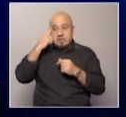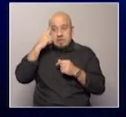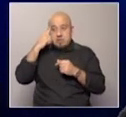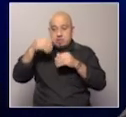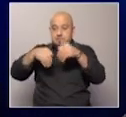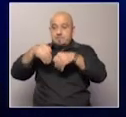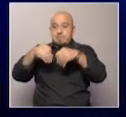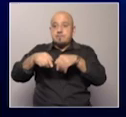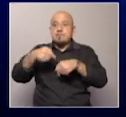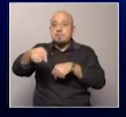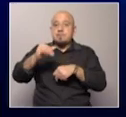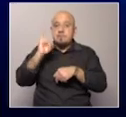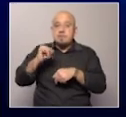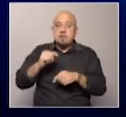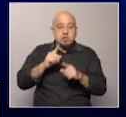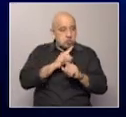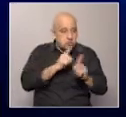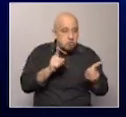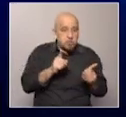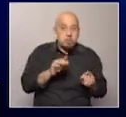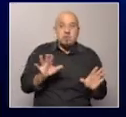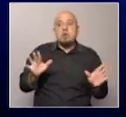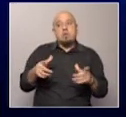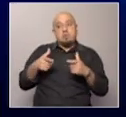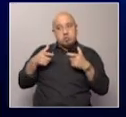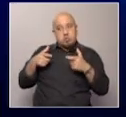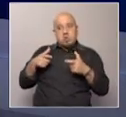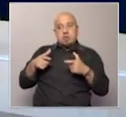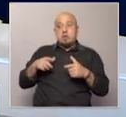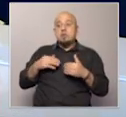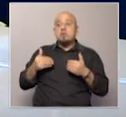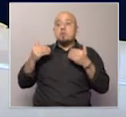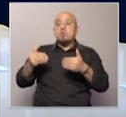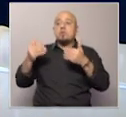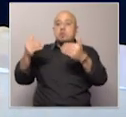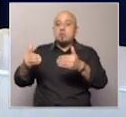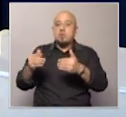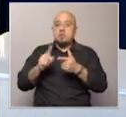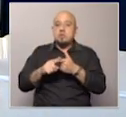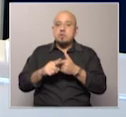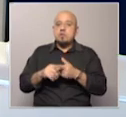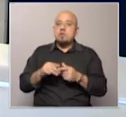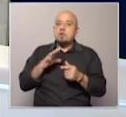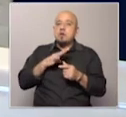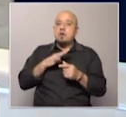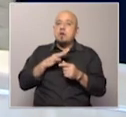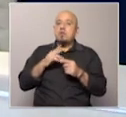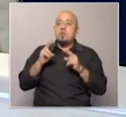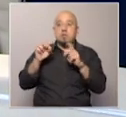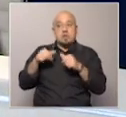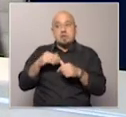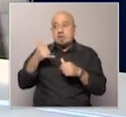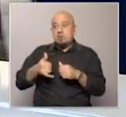y además hay más gente no ocurrió no y por suerte todo se corrió porque la verdad que hay una necesidad de estar en paralelo